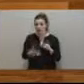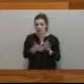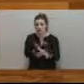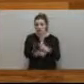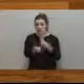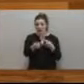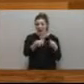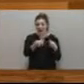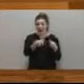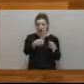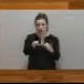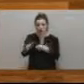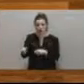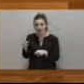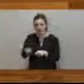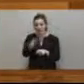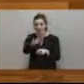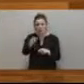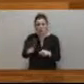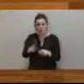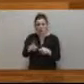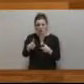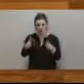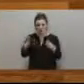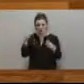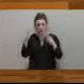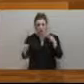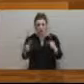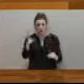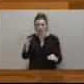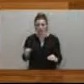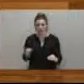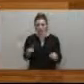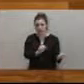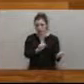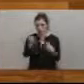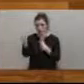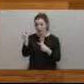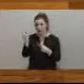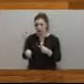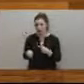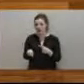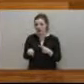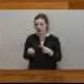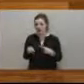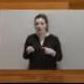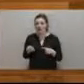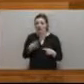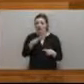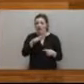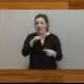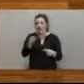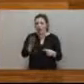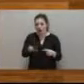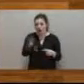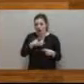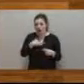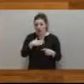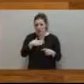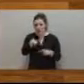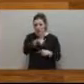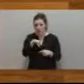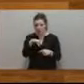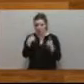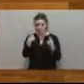negocios, pérdida de población masiva y la consecuente disminución estrepitosa del valor de propiedades de la zona. Todo ello